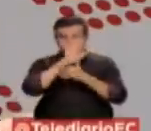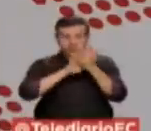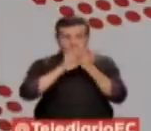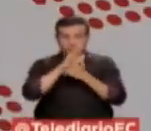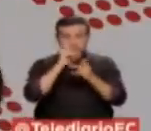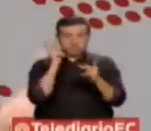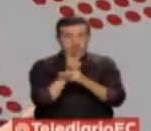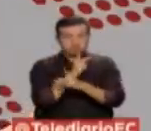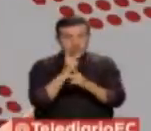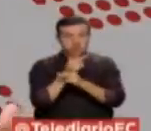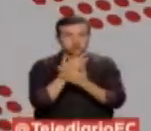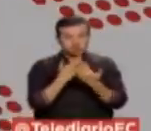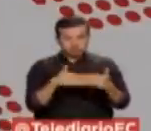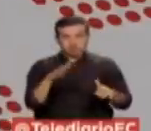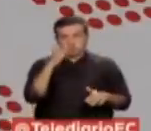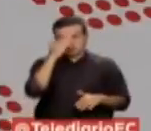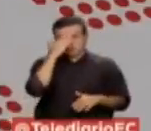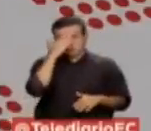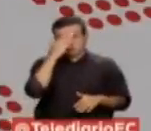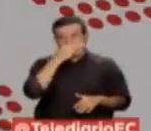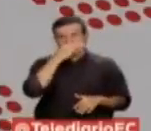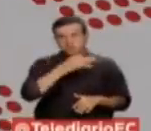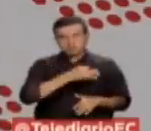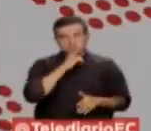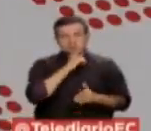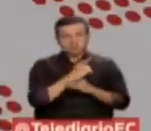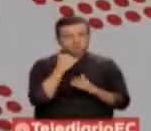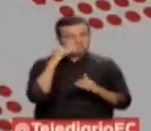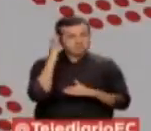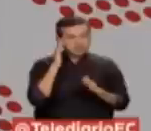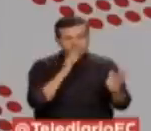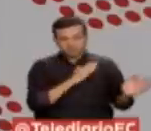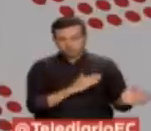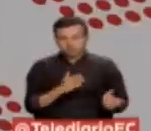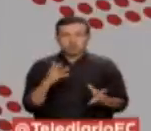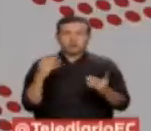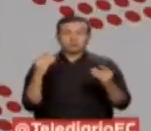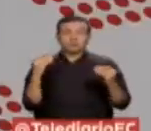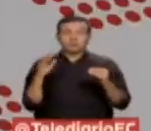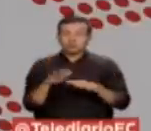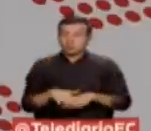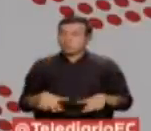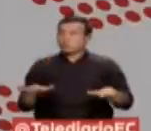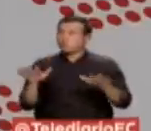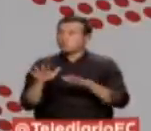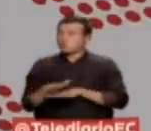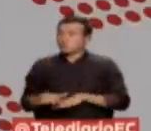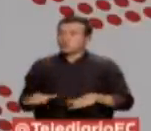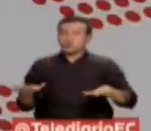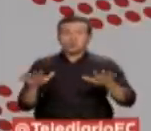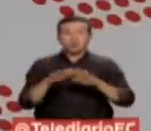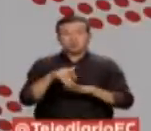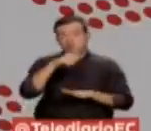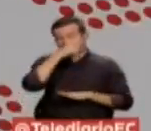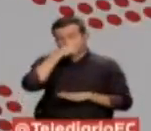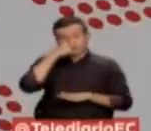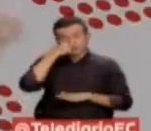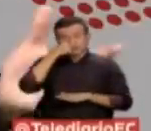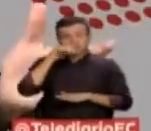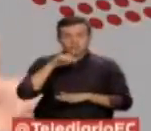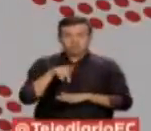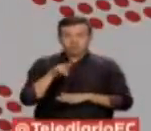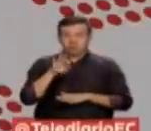contagia sabemos por las cifras oficiales que se han incrementado la cantidad de hectáreas sembradas de hoja de coca en la zona del